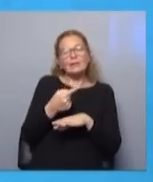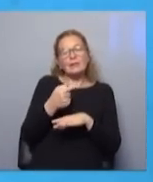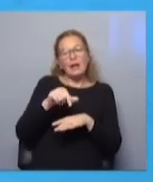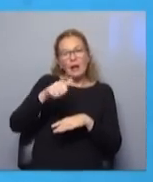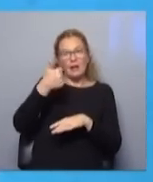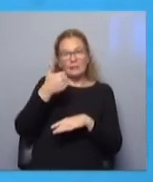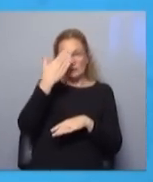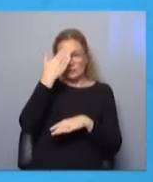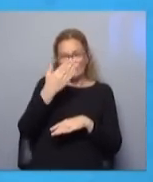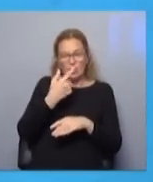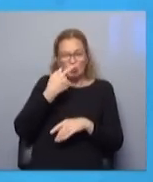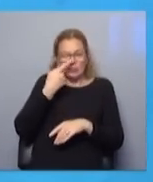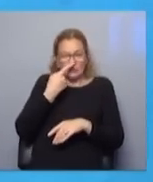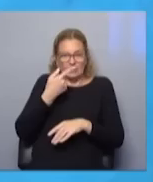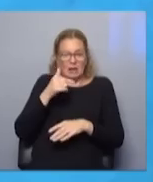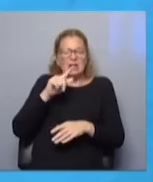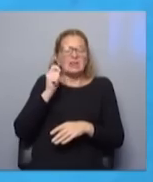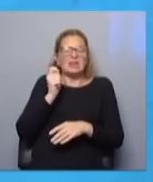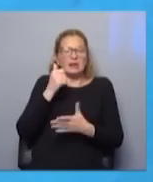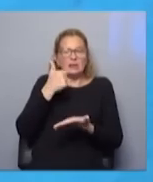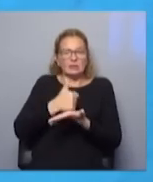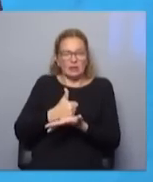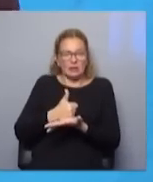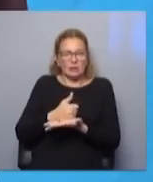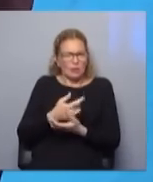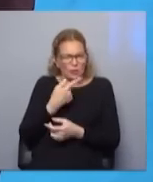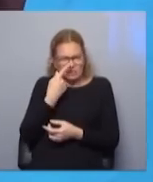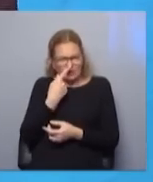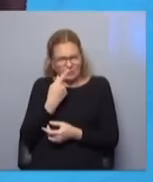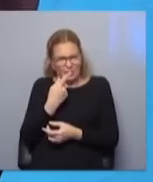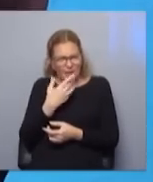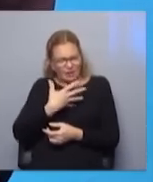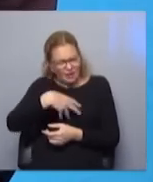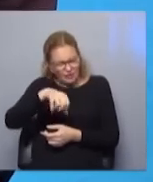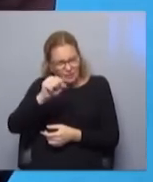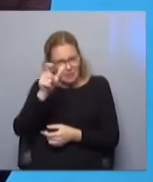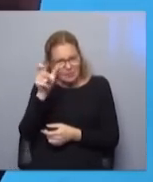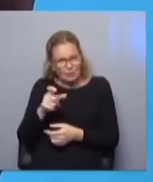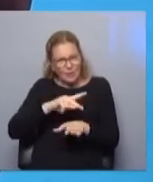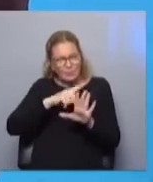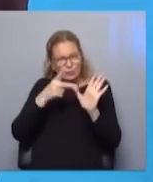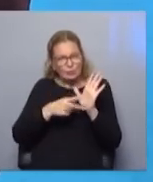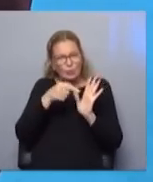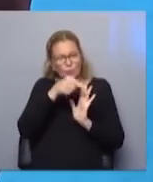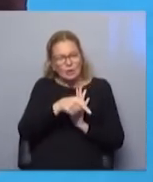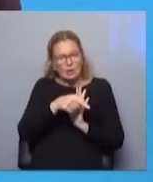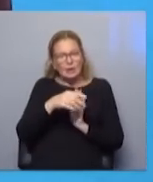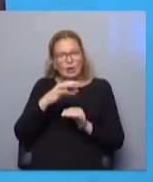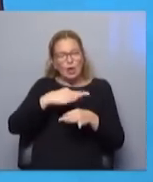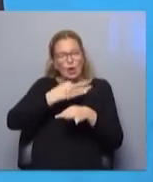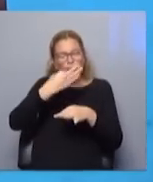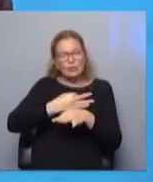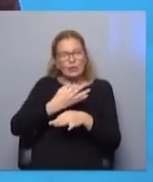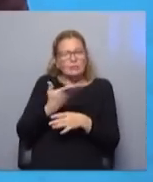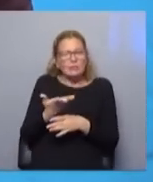triunfo de frente amplio que no importa quién esté no importa quién sea el que lleve adelante ese proyecto o sea usted sea carolina cosa